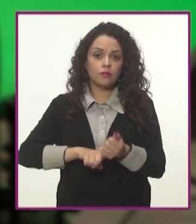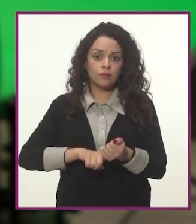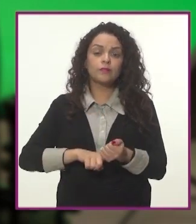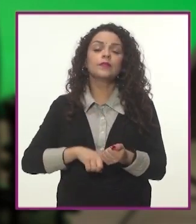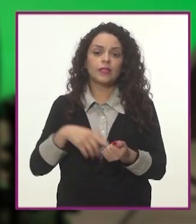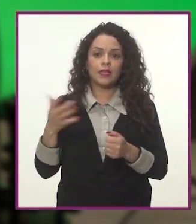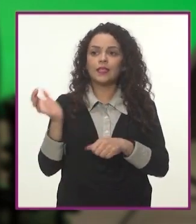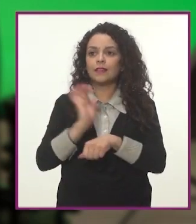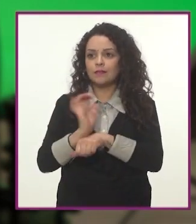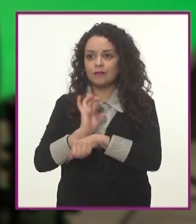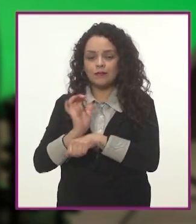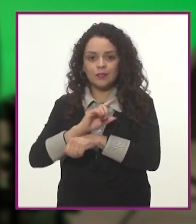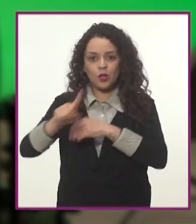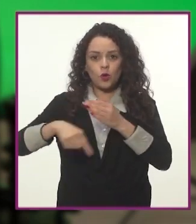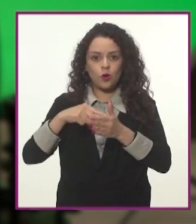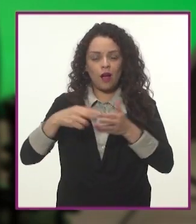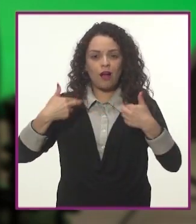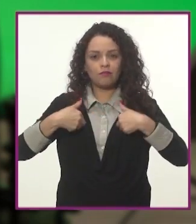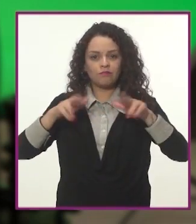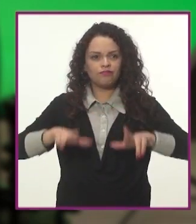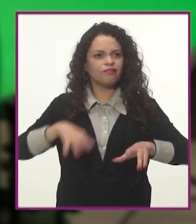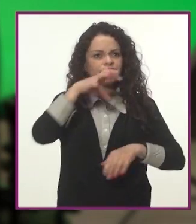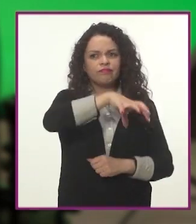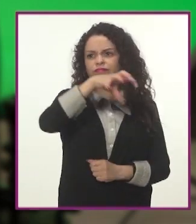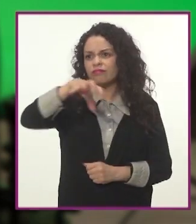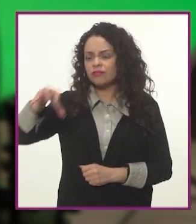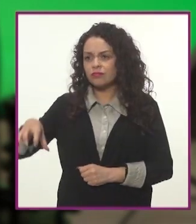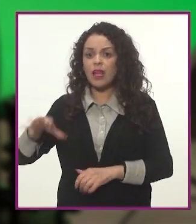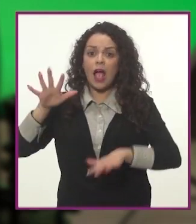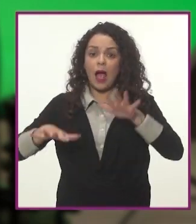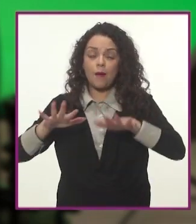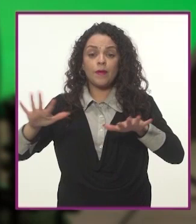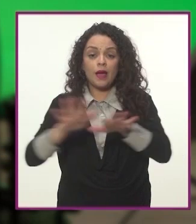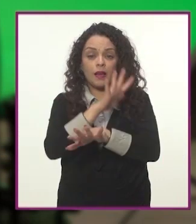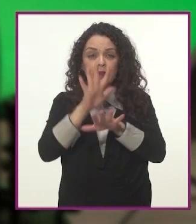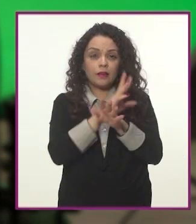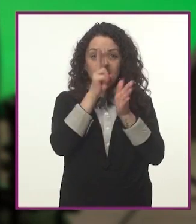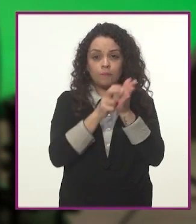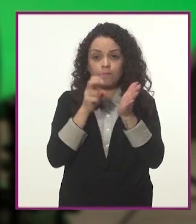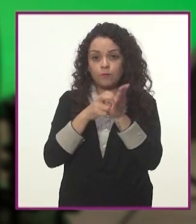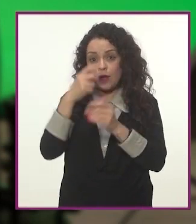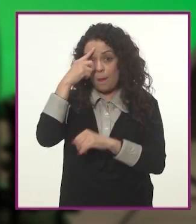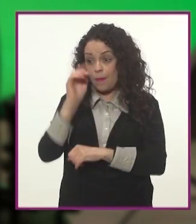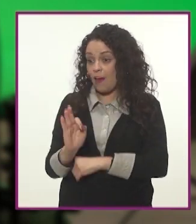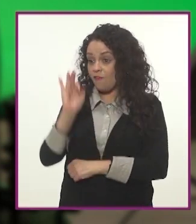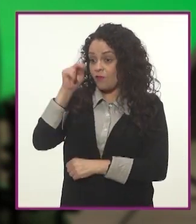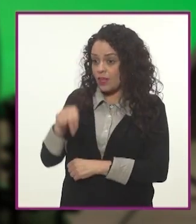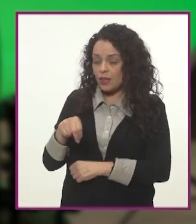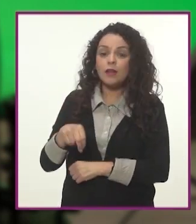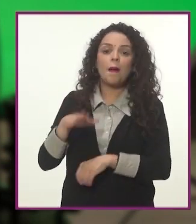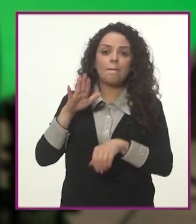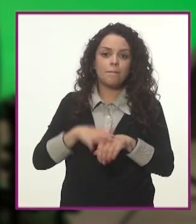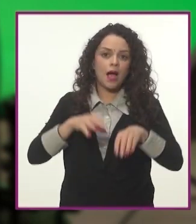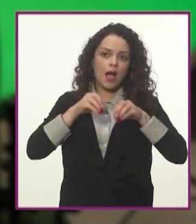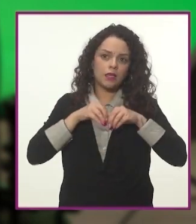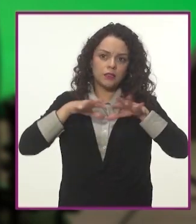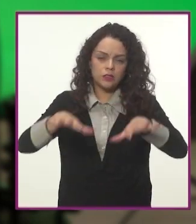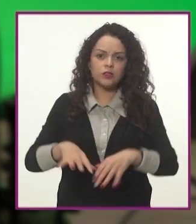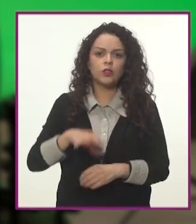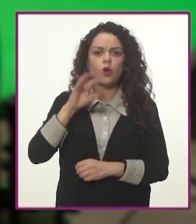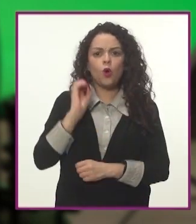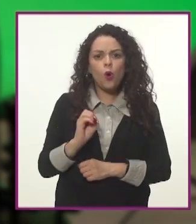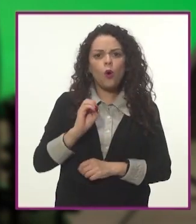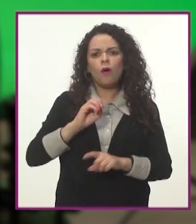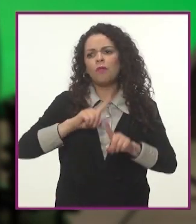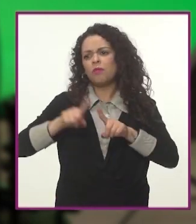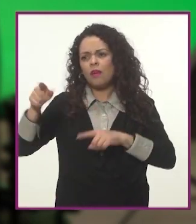cine. Muchas veces, estos productores hacen modificaciones para que el resultado sea más comercial o menos controversial, y